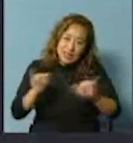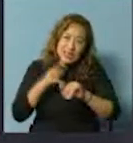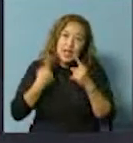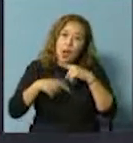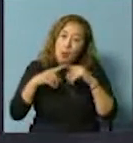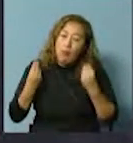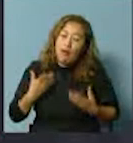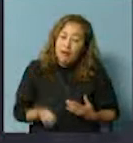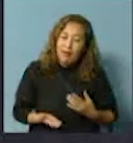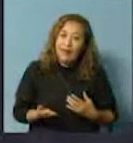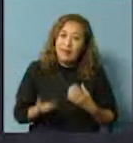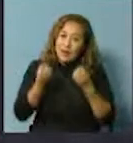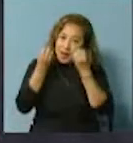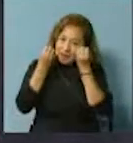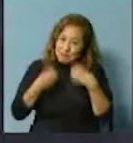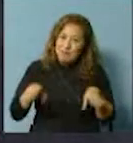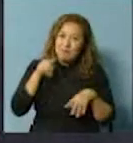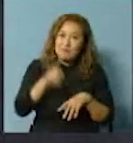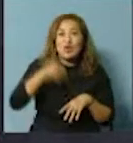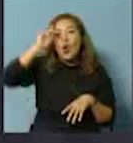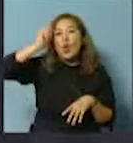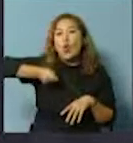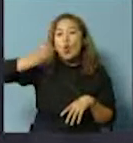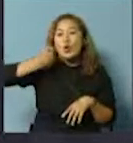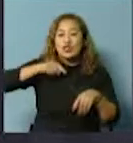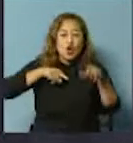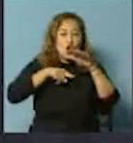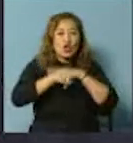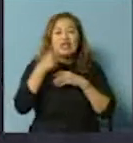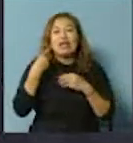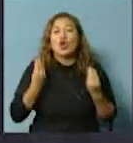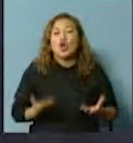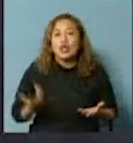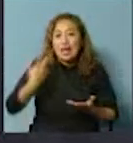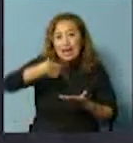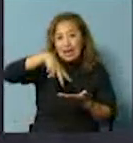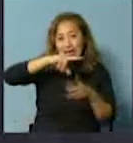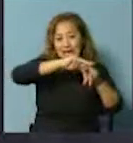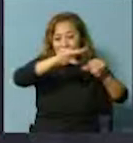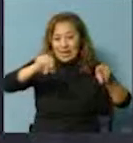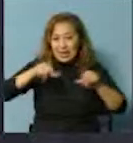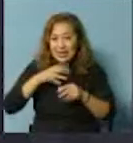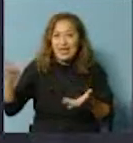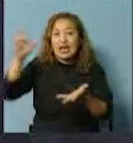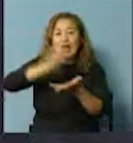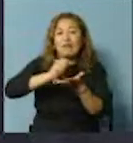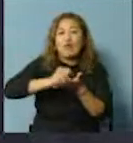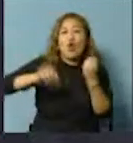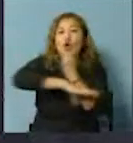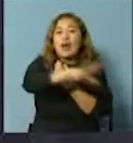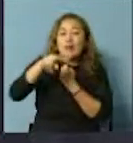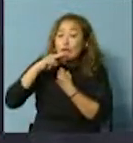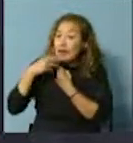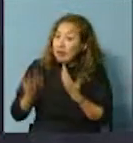la por el inicio del juicio de la ocupación de los terrenos de campo verde que por la